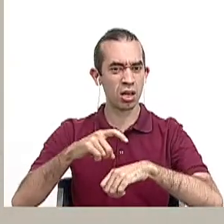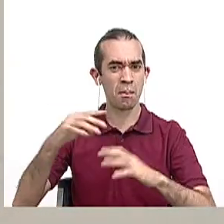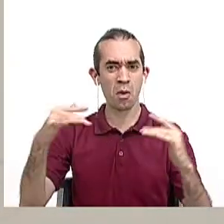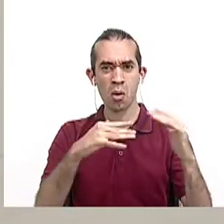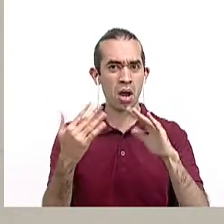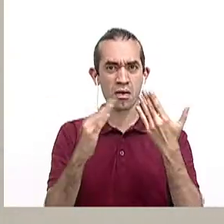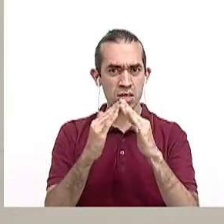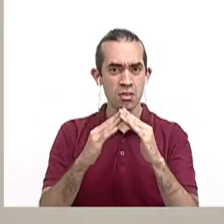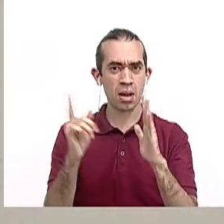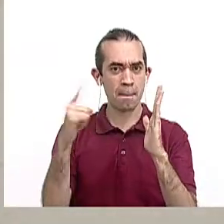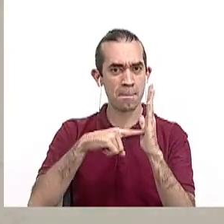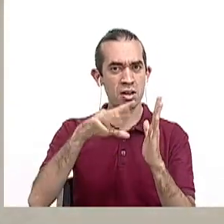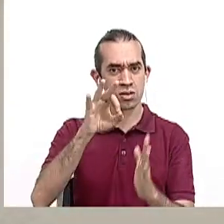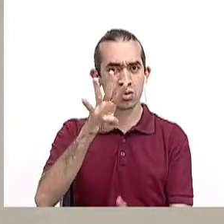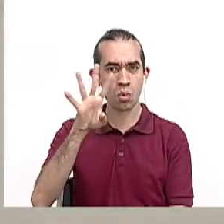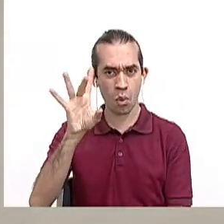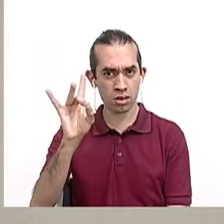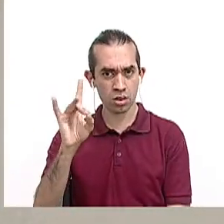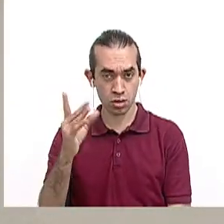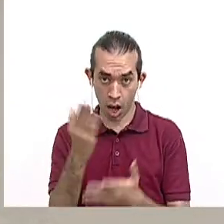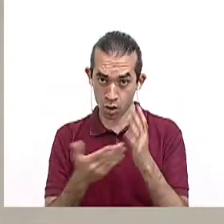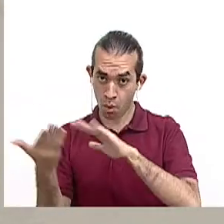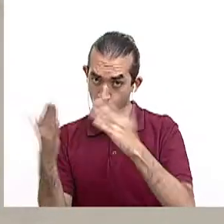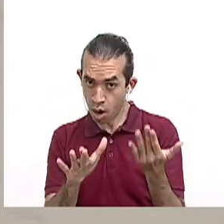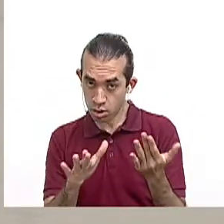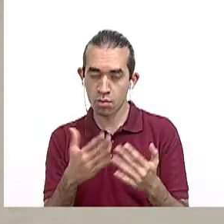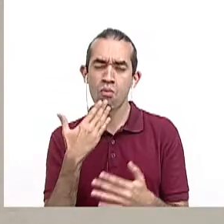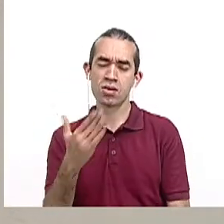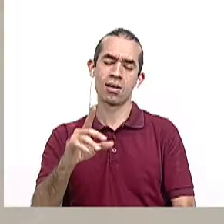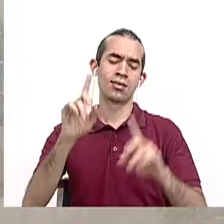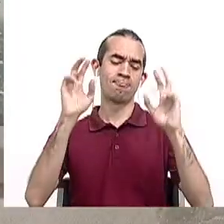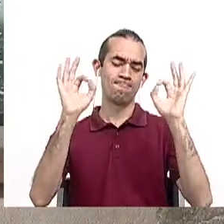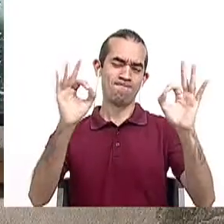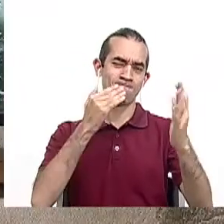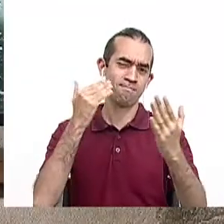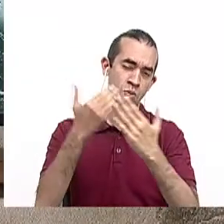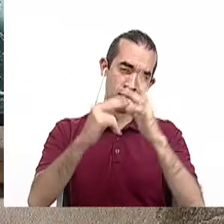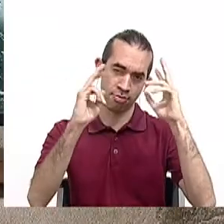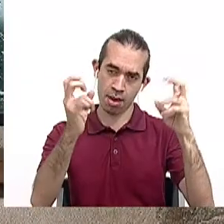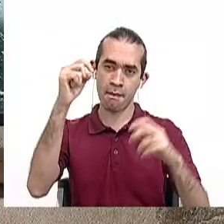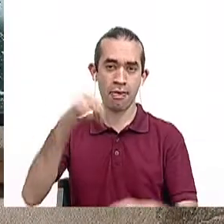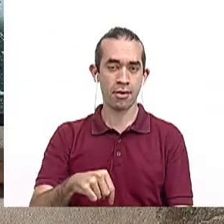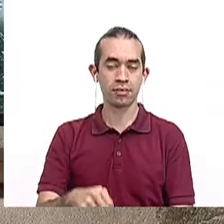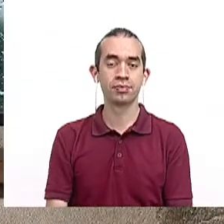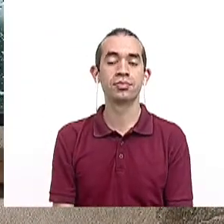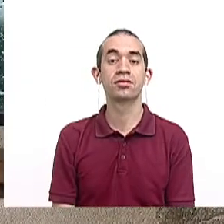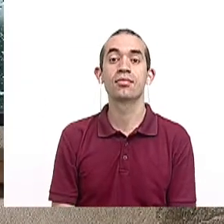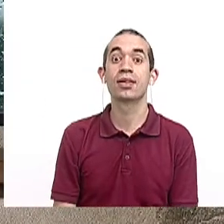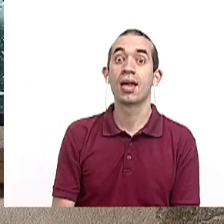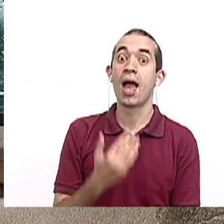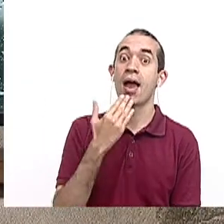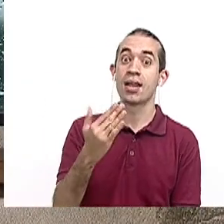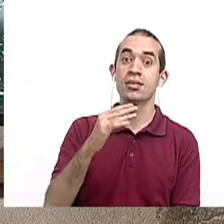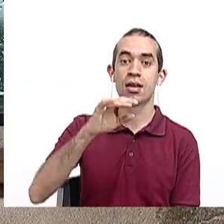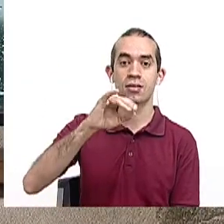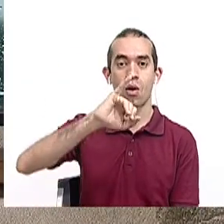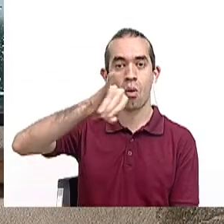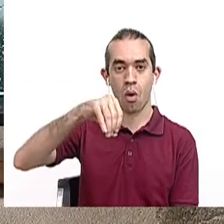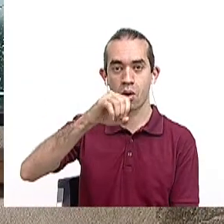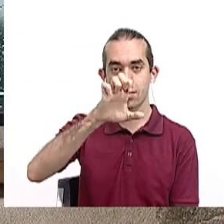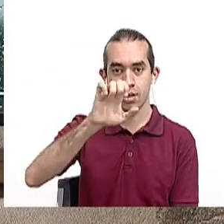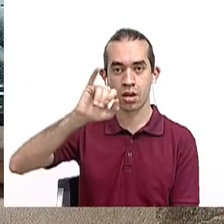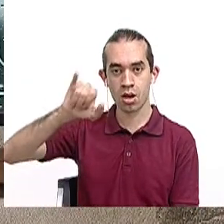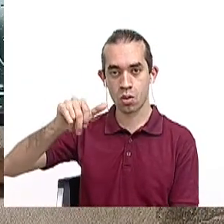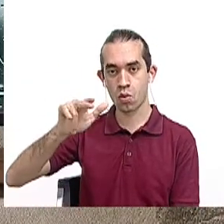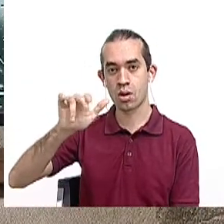hubo muertos durante este conflicto? Muchas gracias y me encantó el tema de hoy. Gracias a José Julián